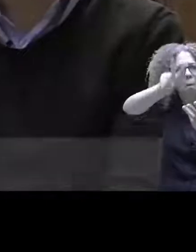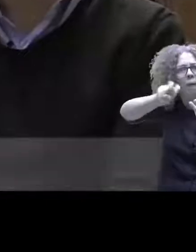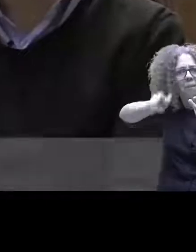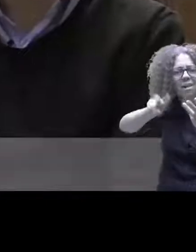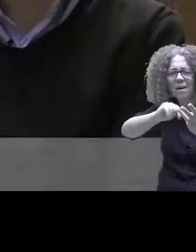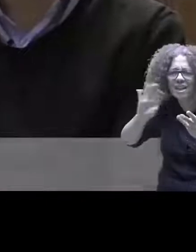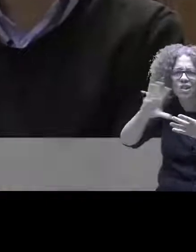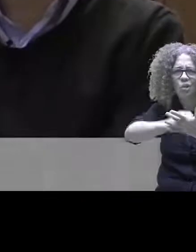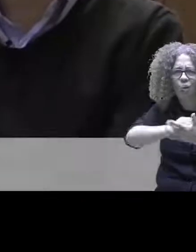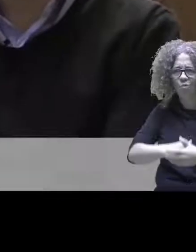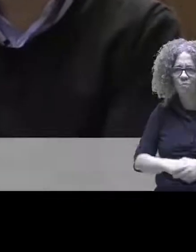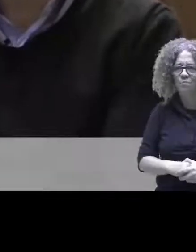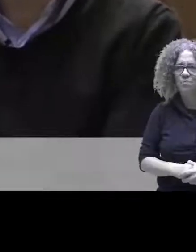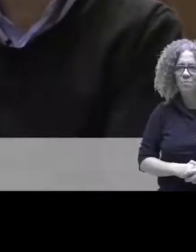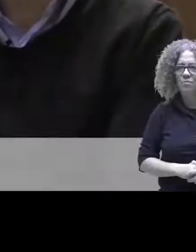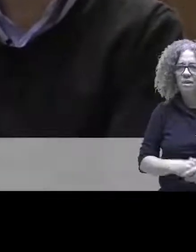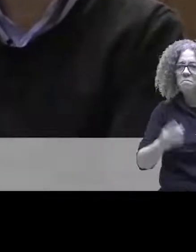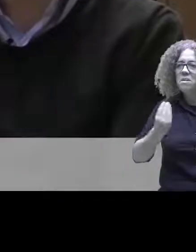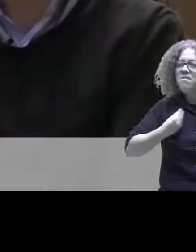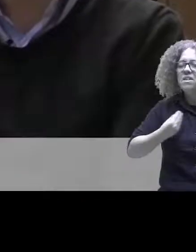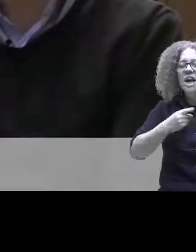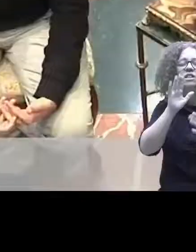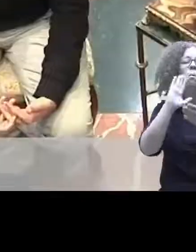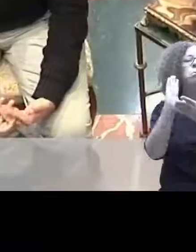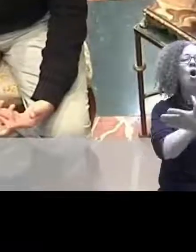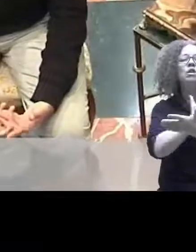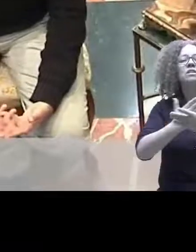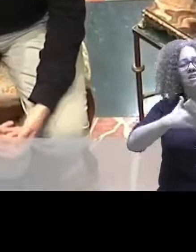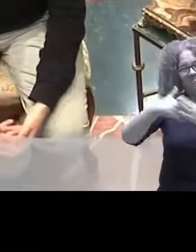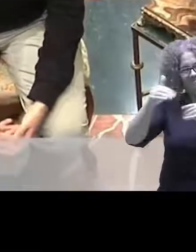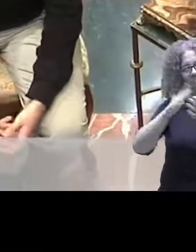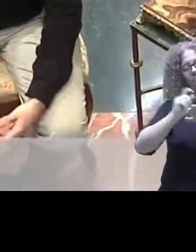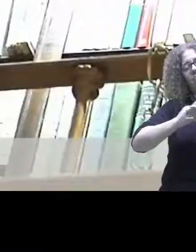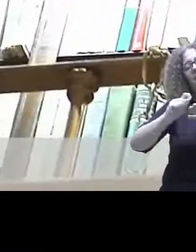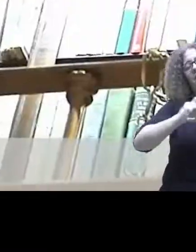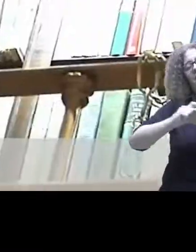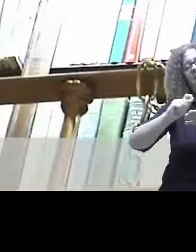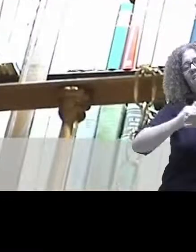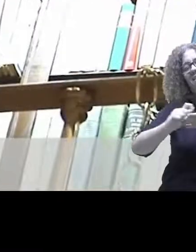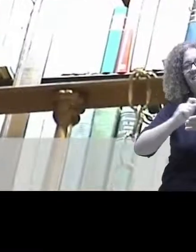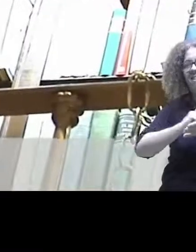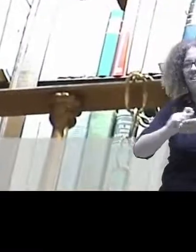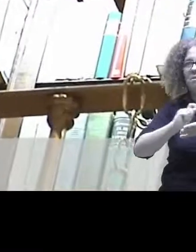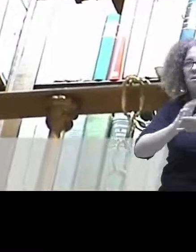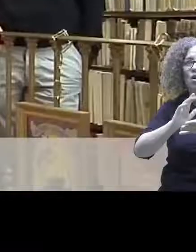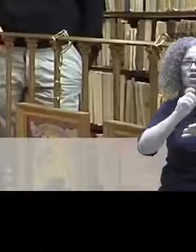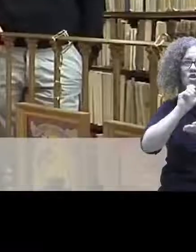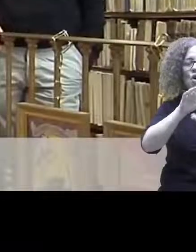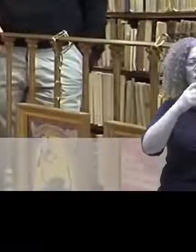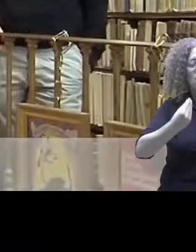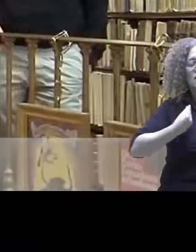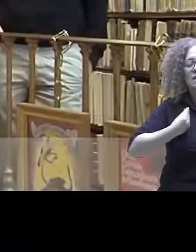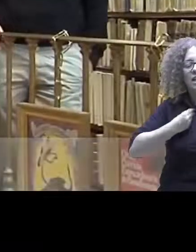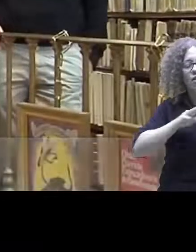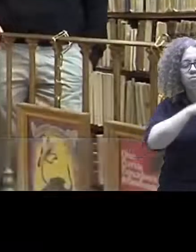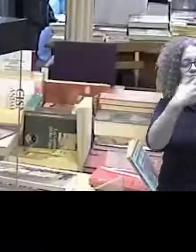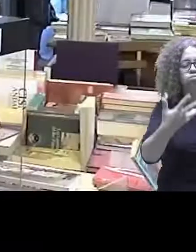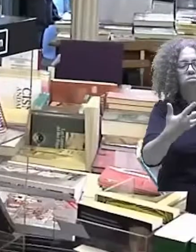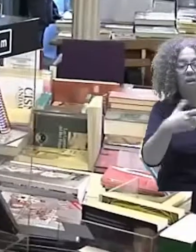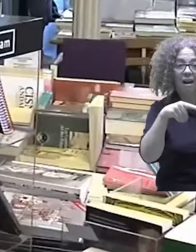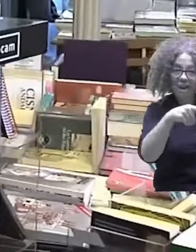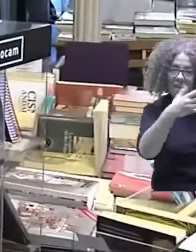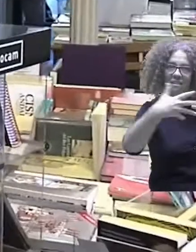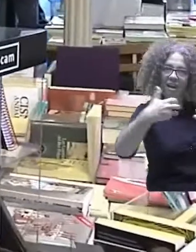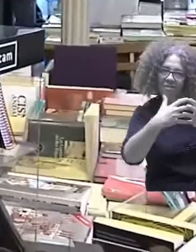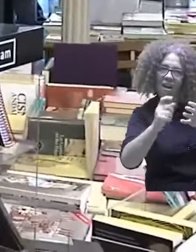Mi idea es, digamos, escribir poesía y yo la hago como la vivo, como la siento.